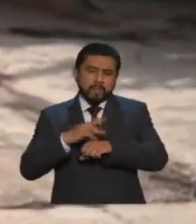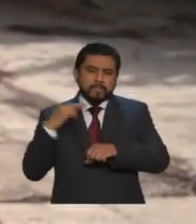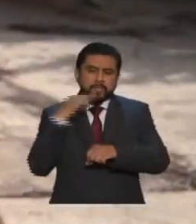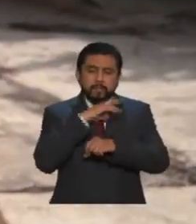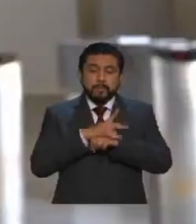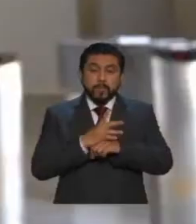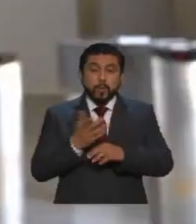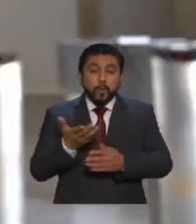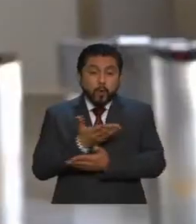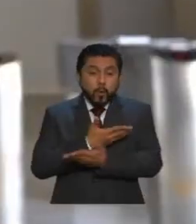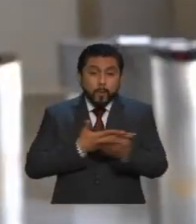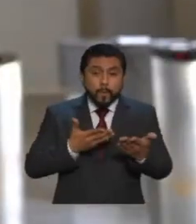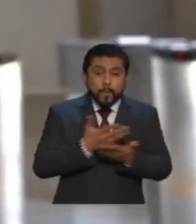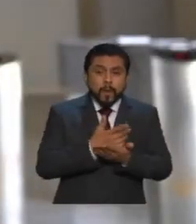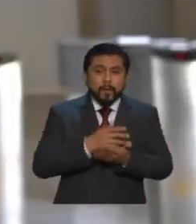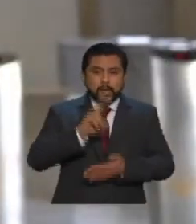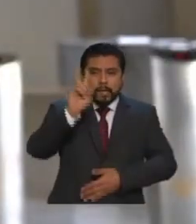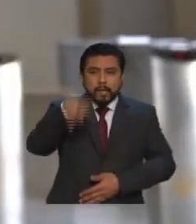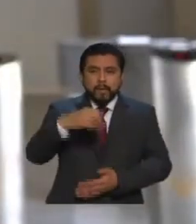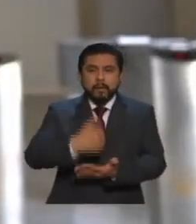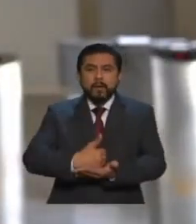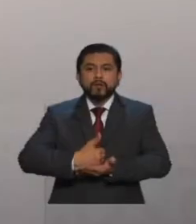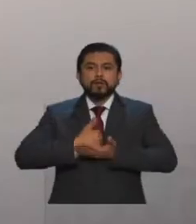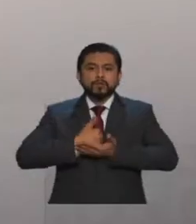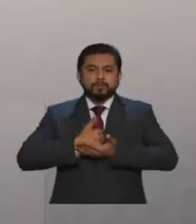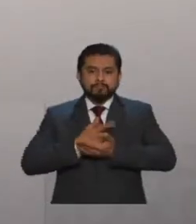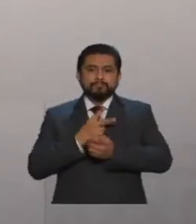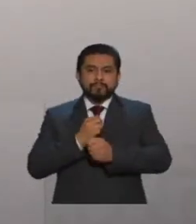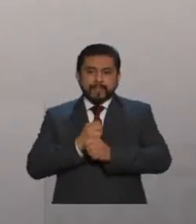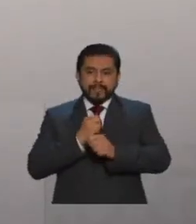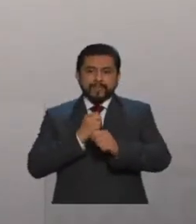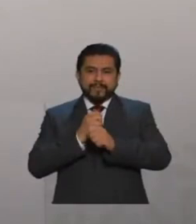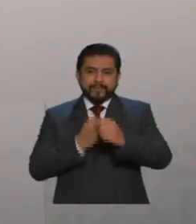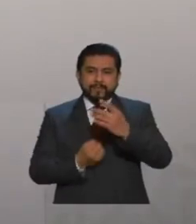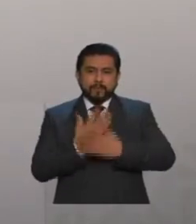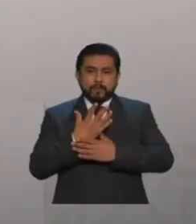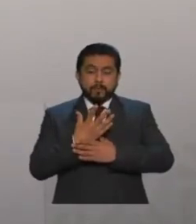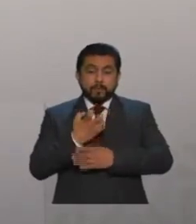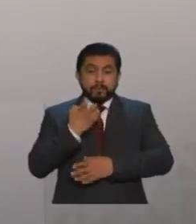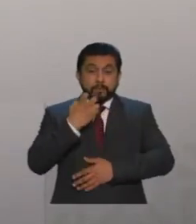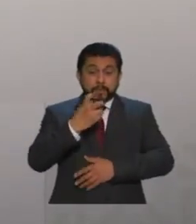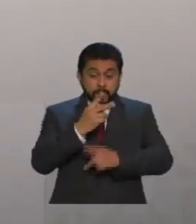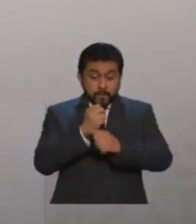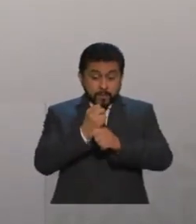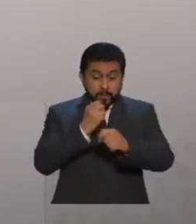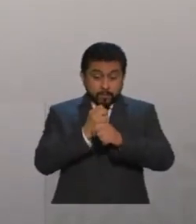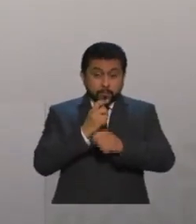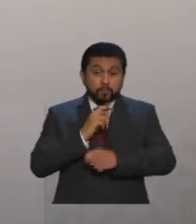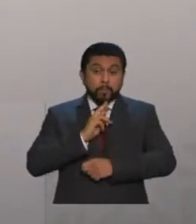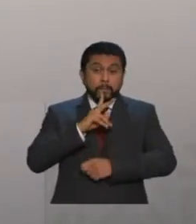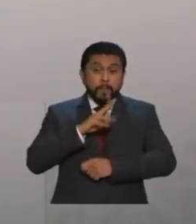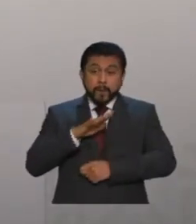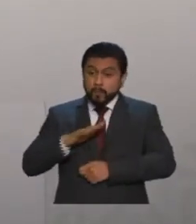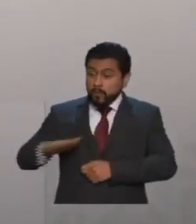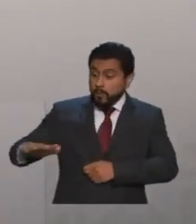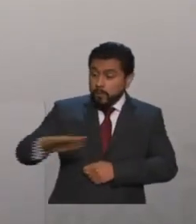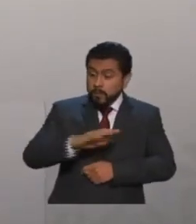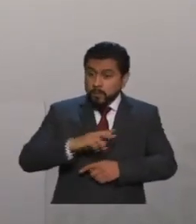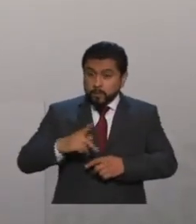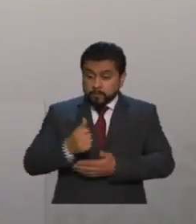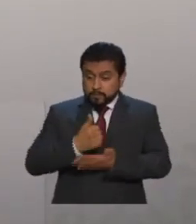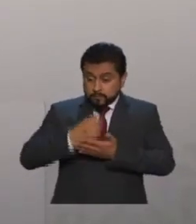con ellos. Nos va a ayudar muchísimo. Al tener el mejor transporte para las zonas más necesitadas de la